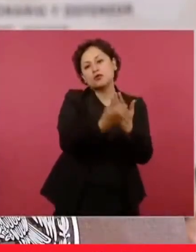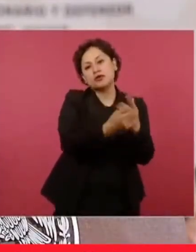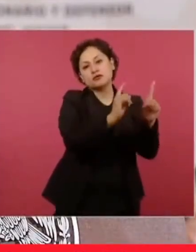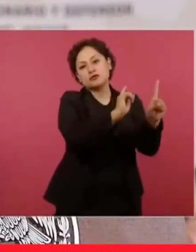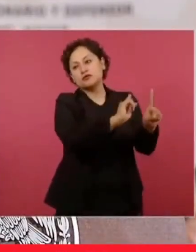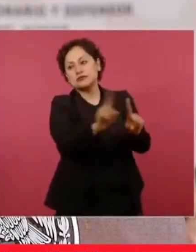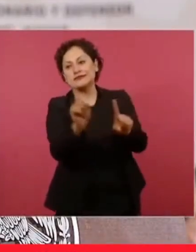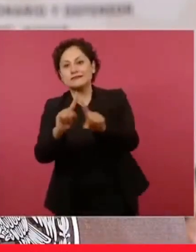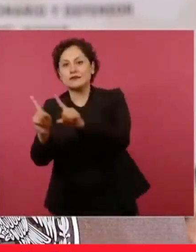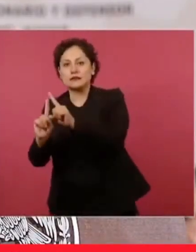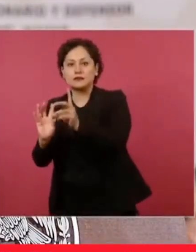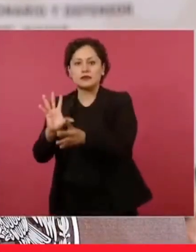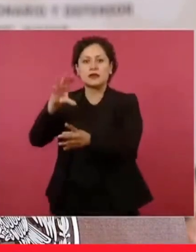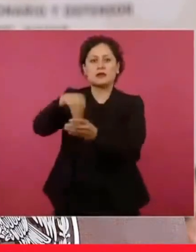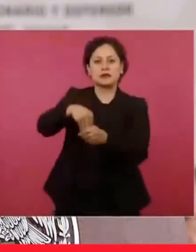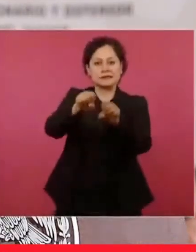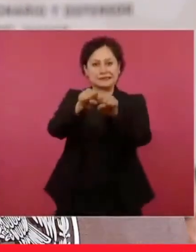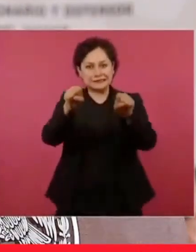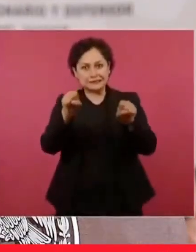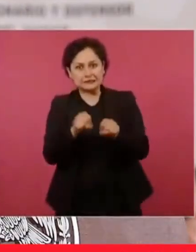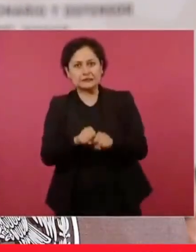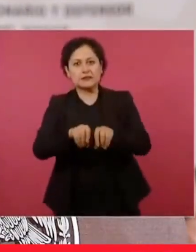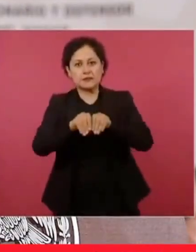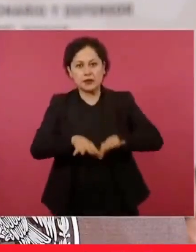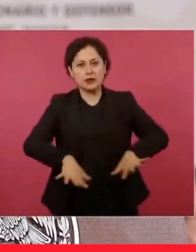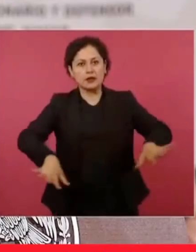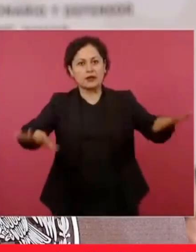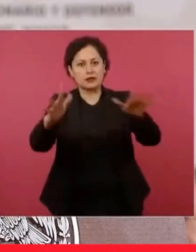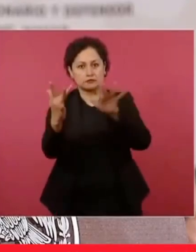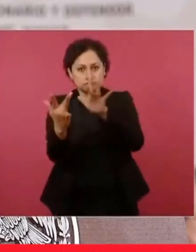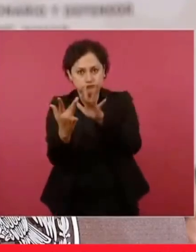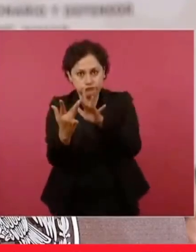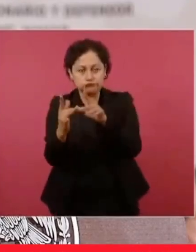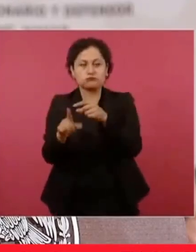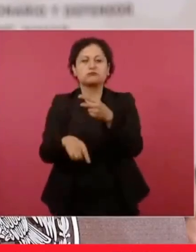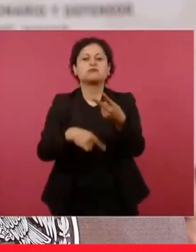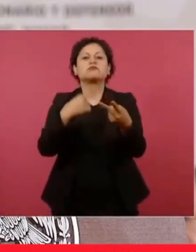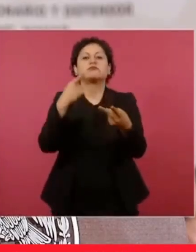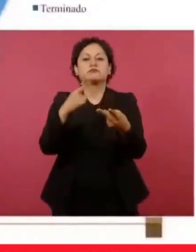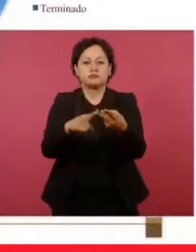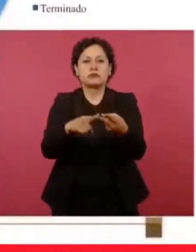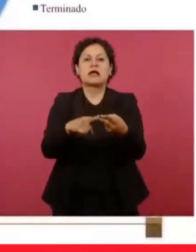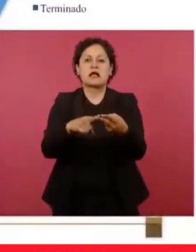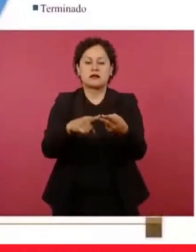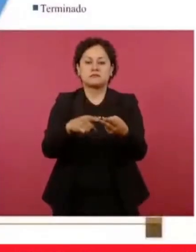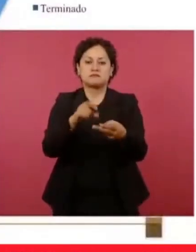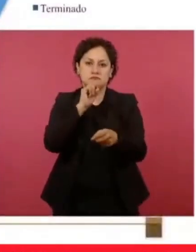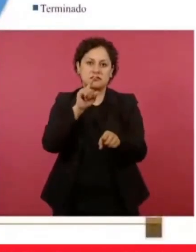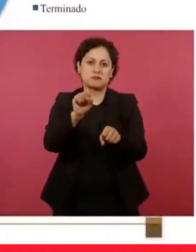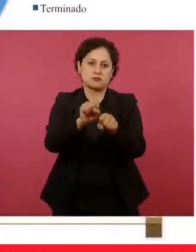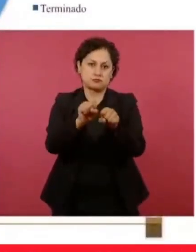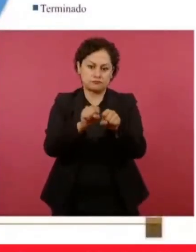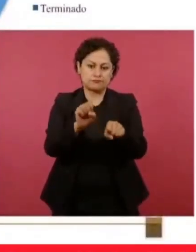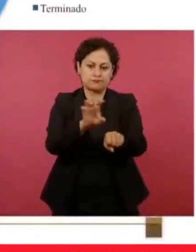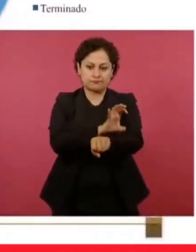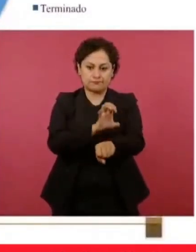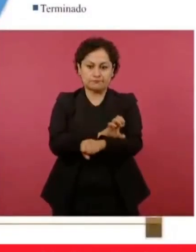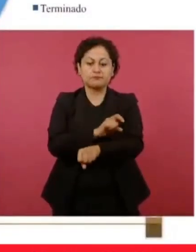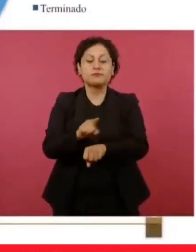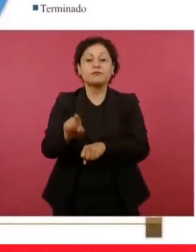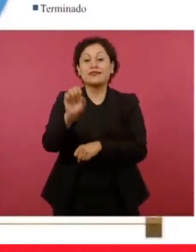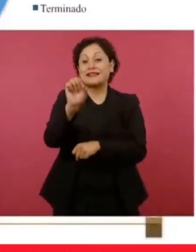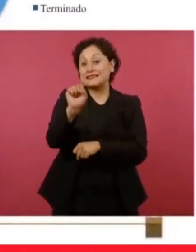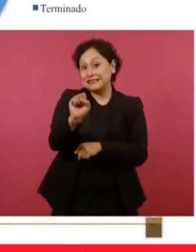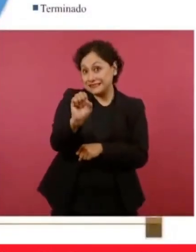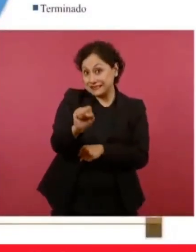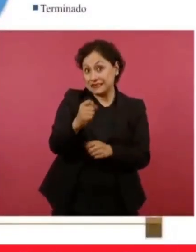el sistema de transmisión, para el sistema de distribución. Estos 60 proyectos, voy a